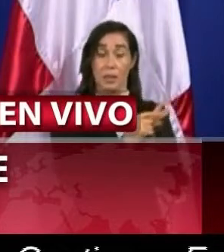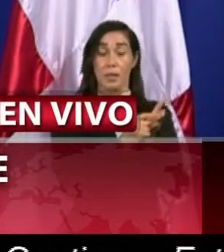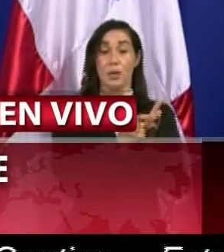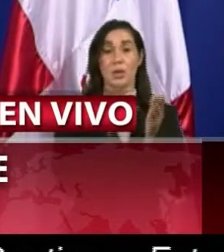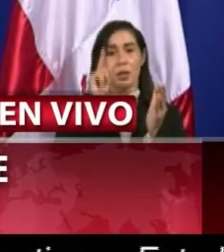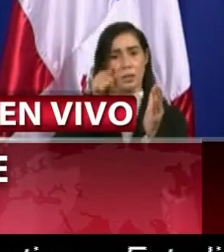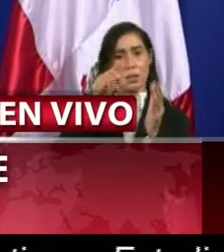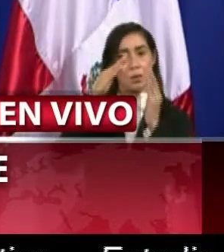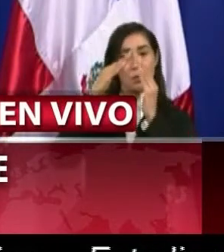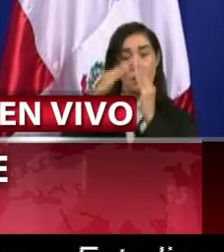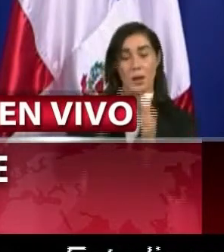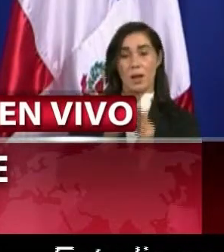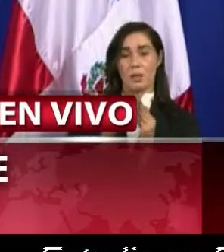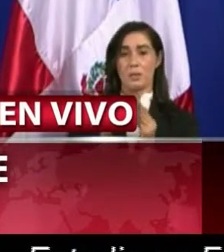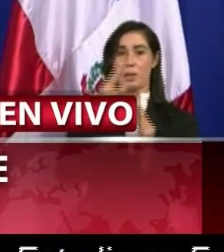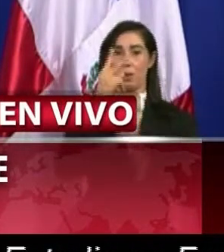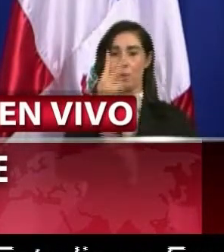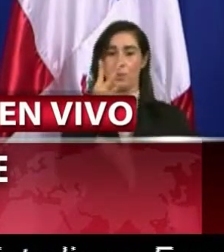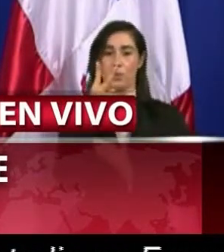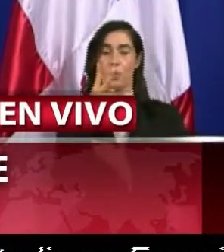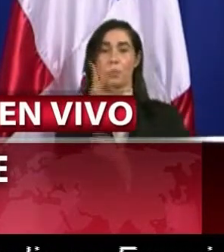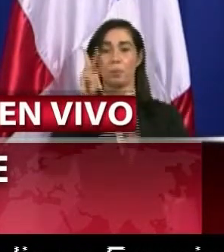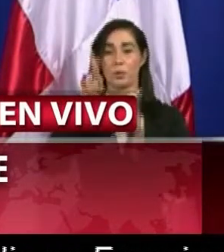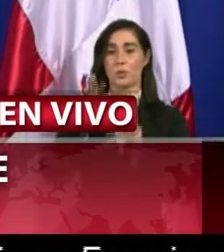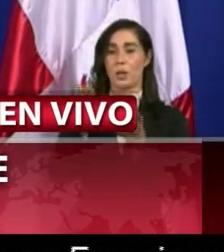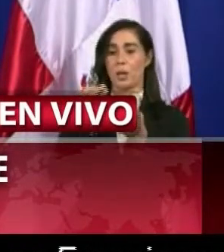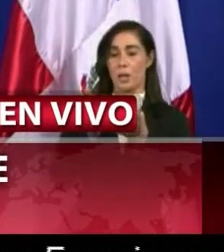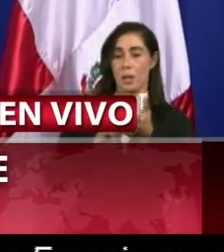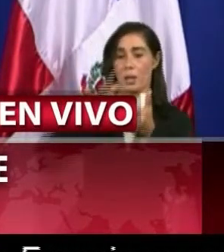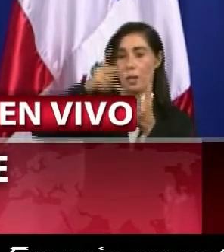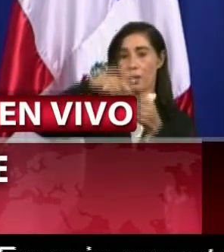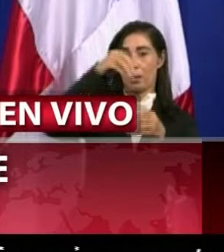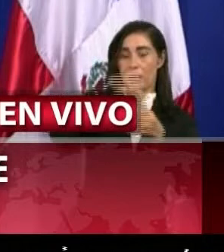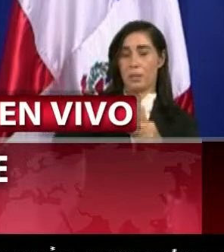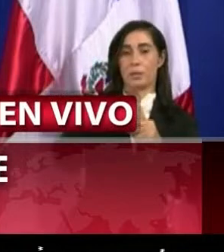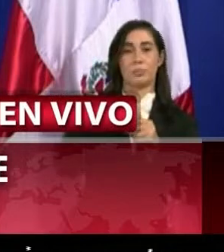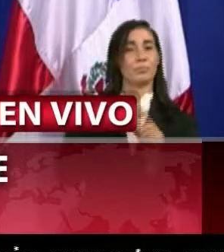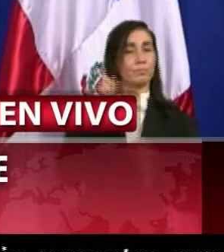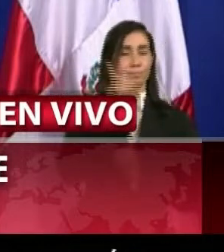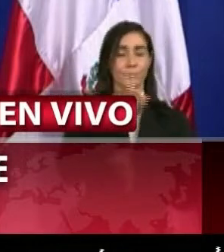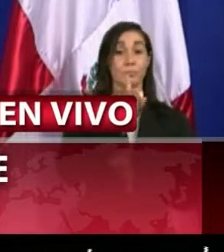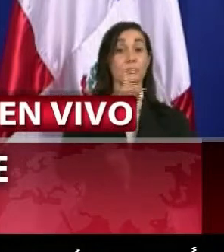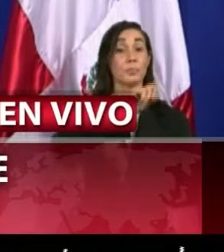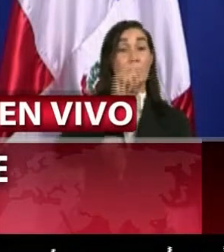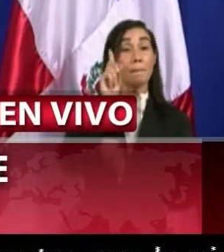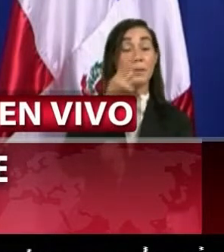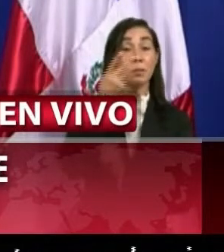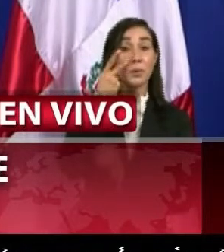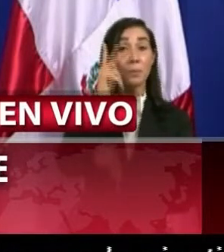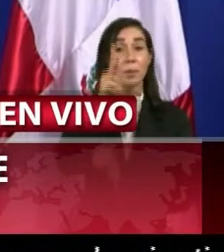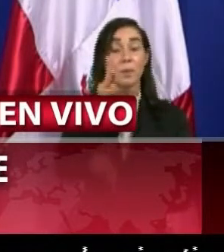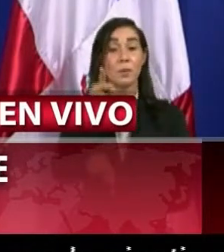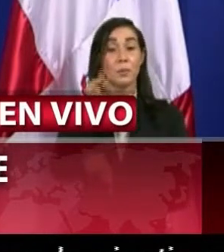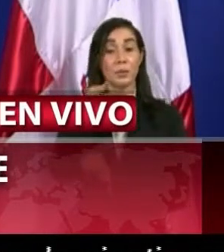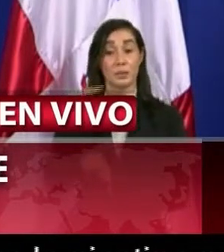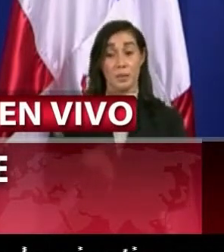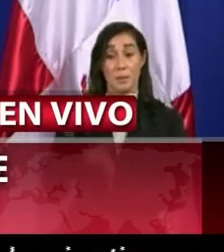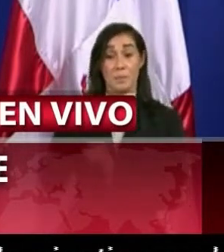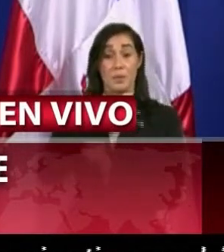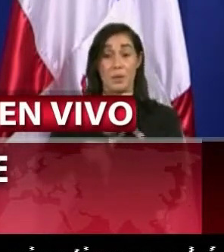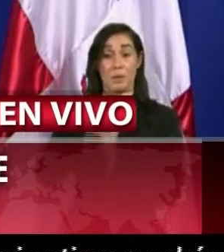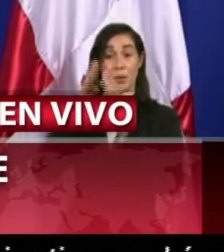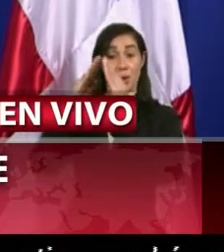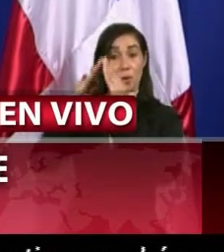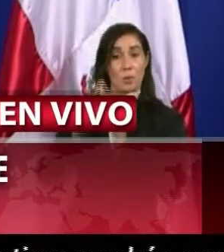individual están solicitando ser parte del programa, primero estaremos verificando si es miembro de un